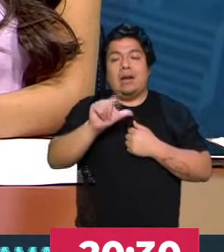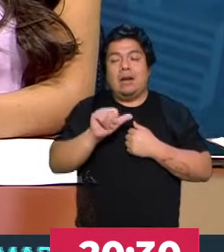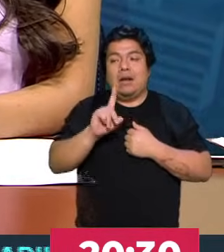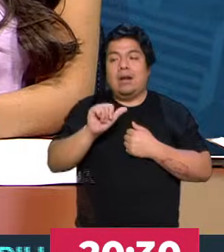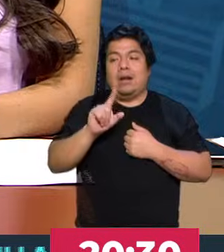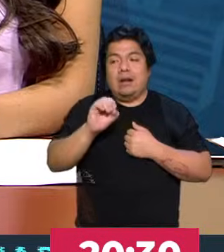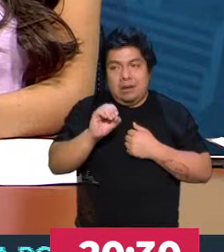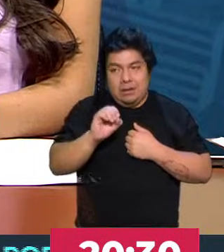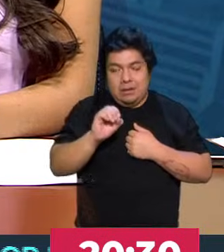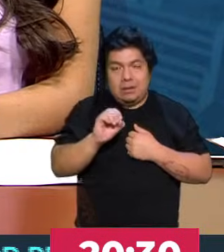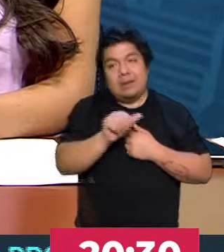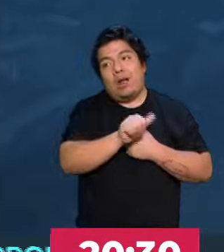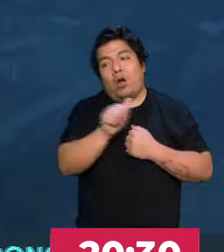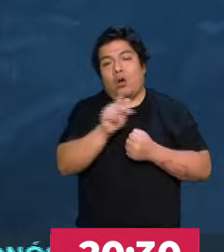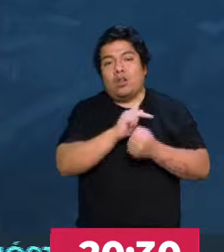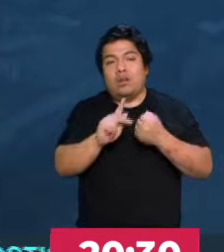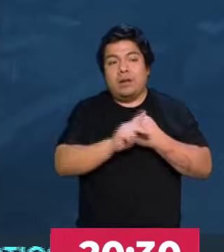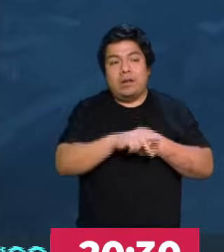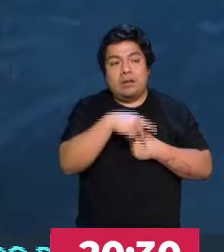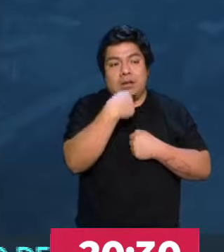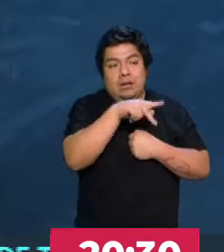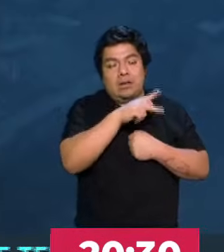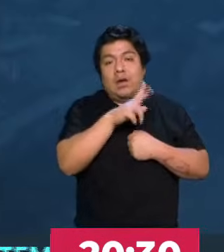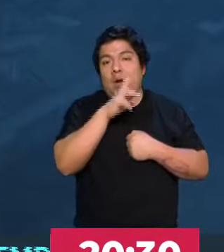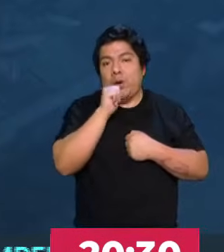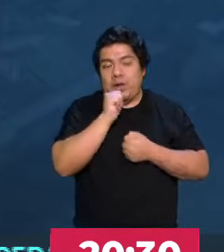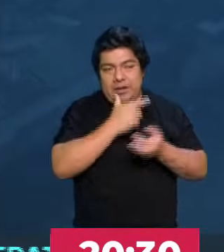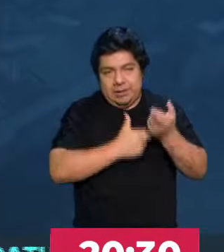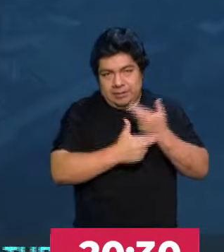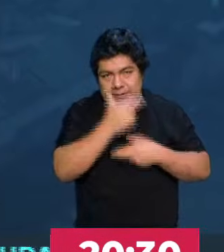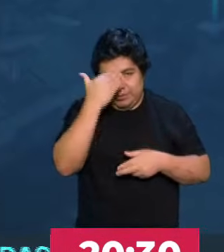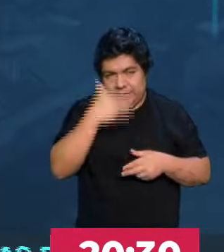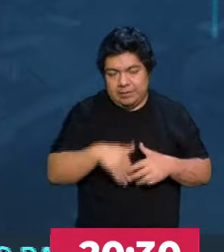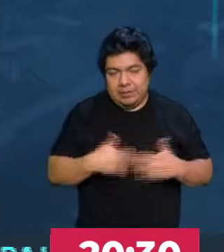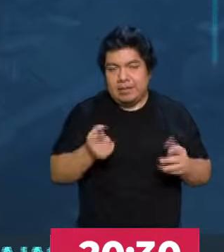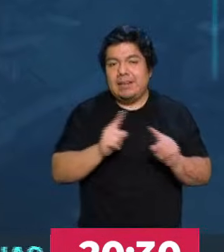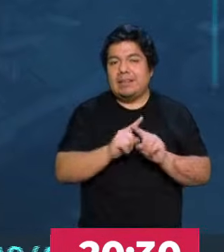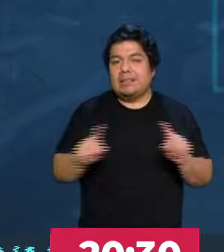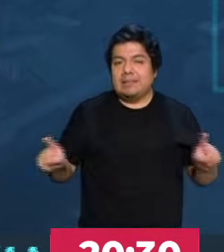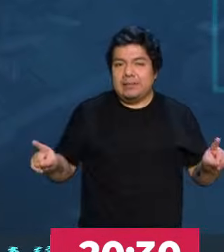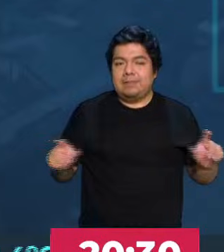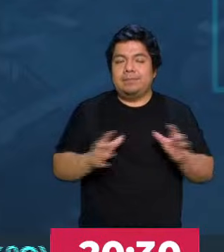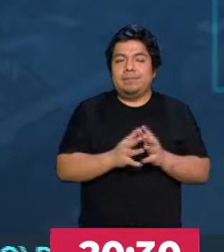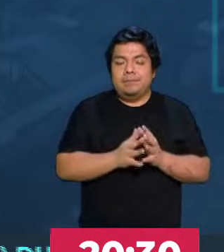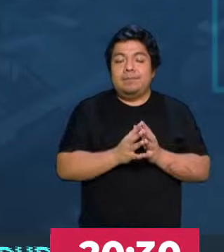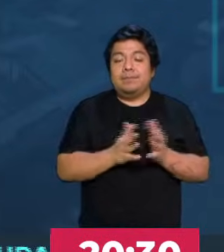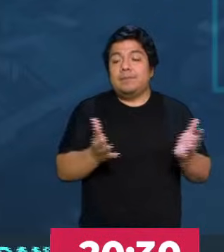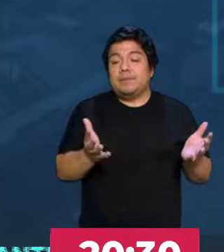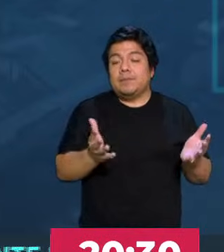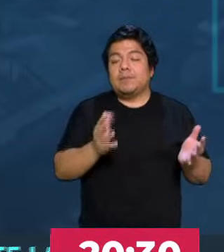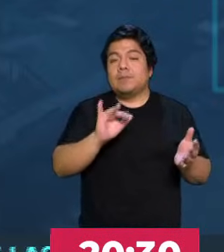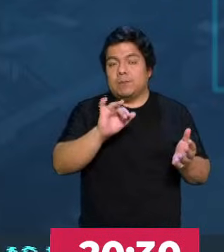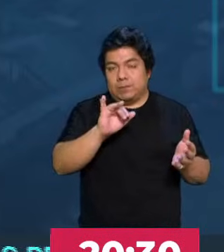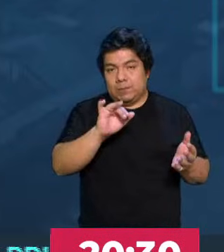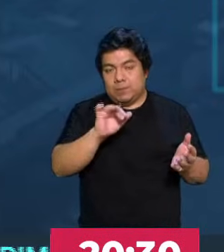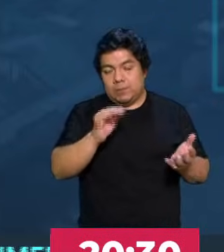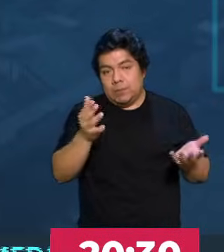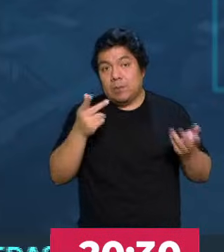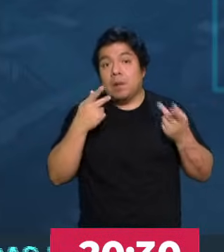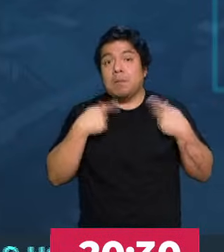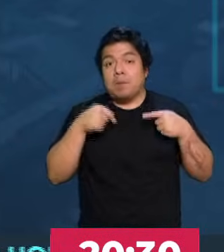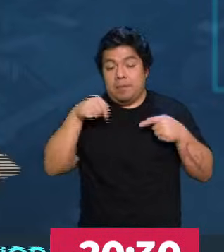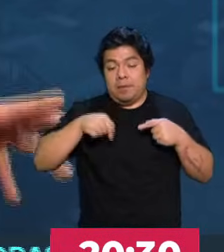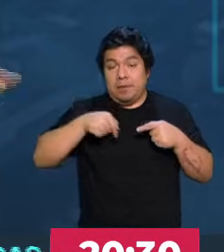o un otro país que no es de su nacionalidad. Pero entonces lo que hemos visto es que sí ha llegado gente